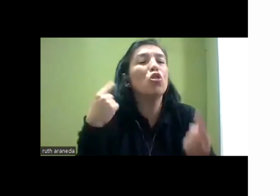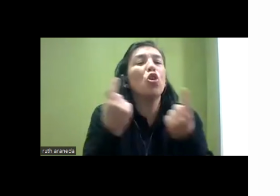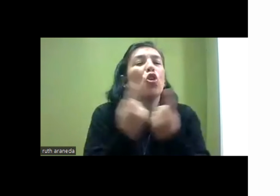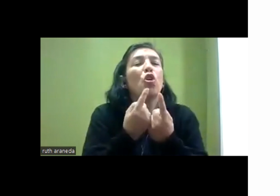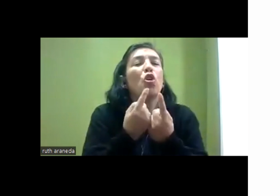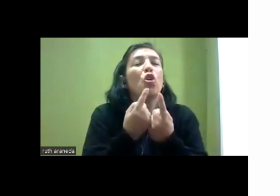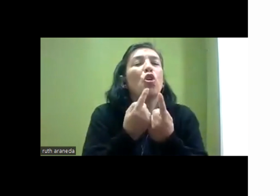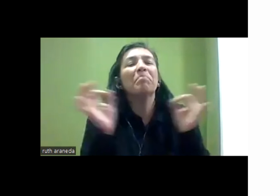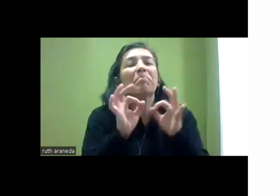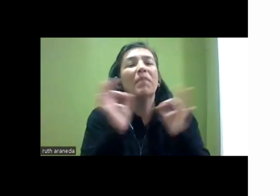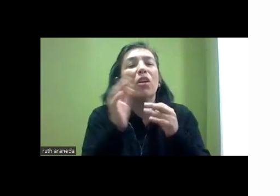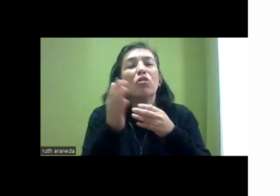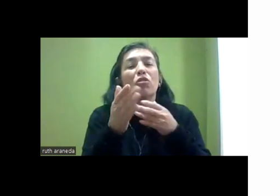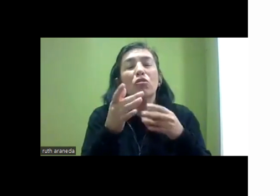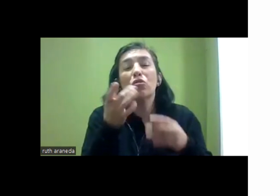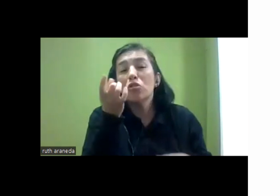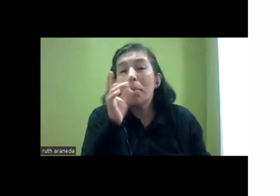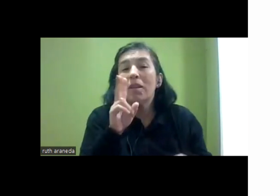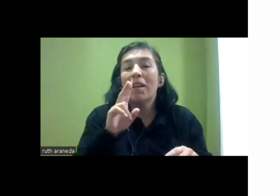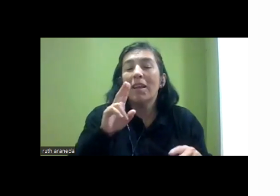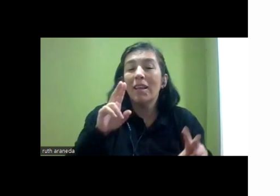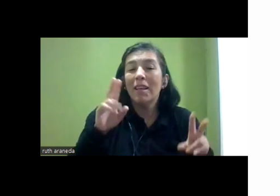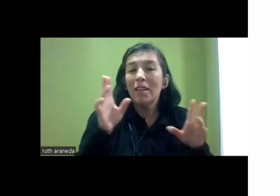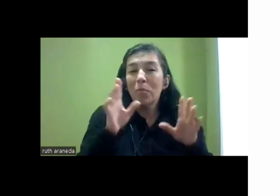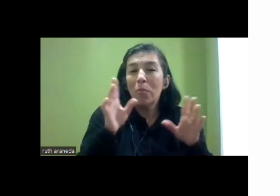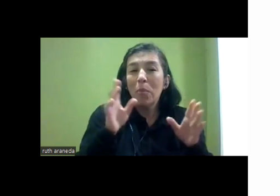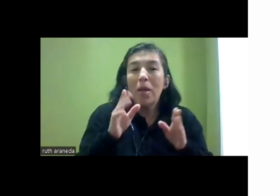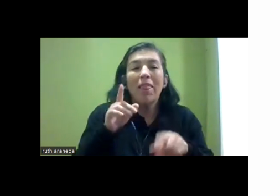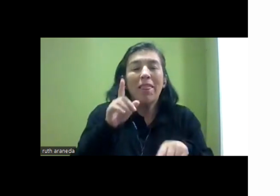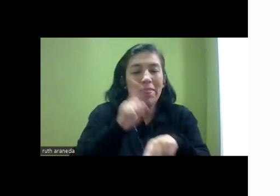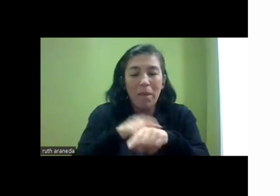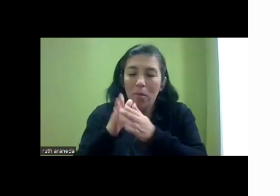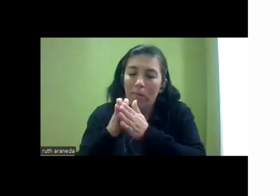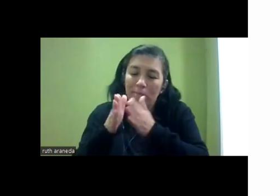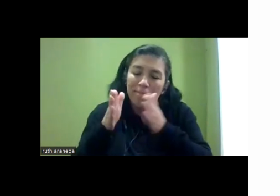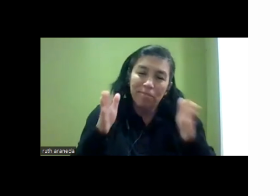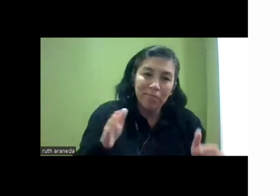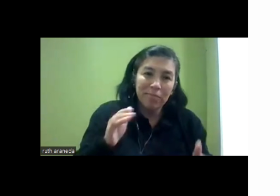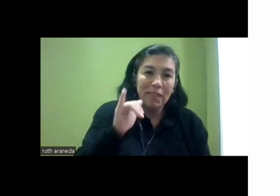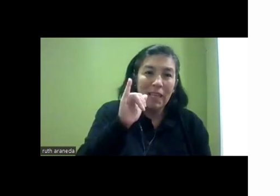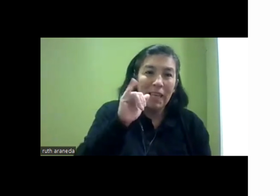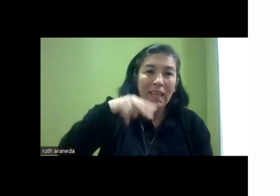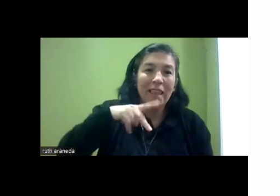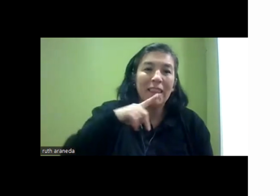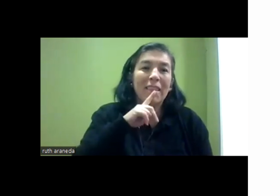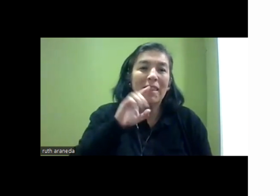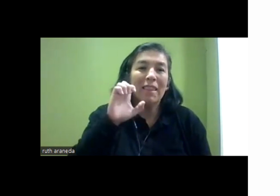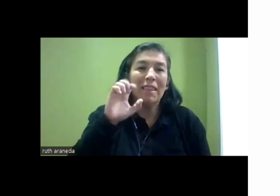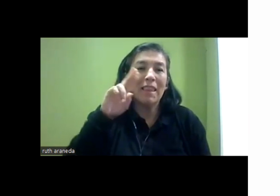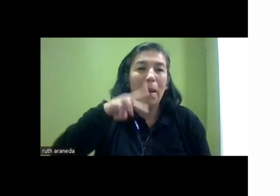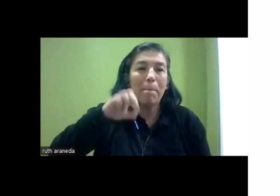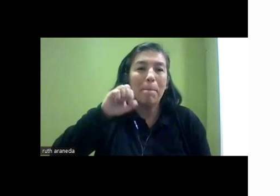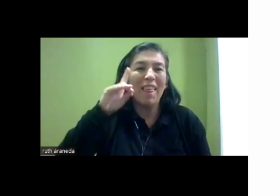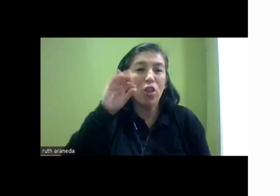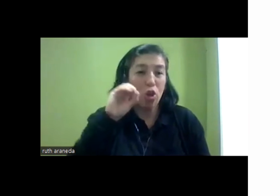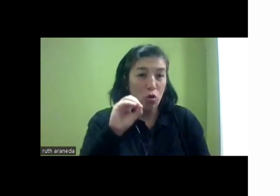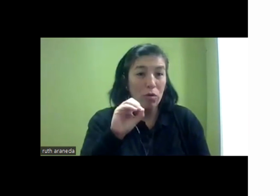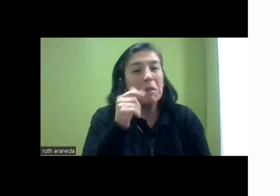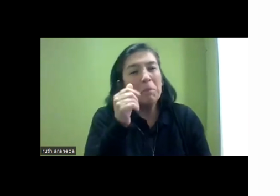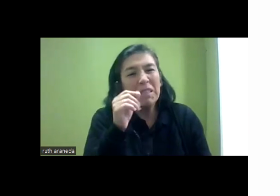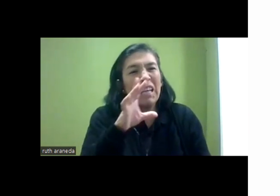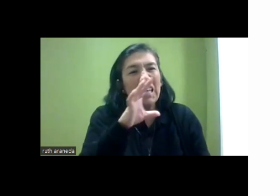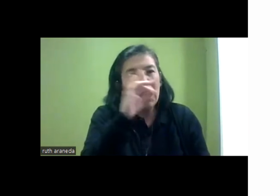solamente en lo que conocemos en arqueología como periodo intermedio tardío, que son esos 5 siglos previos